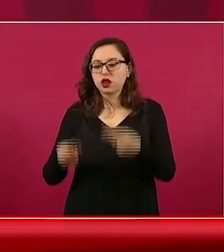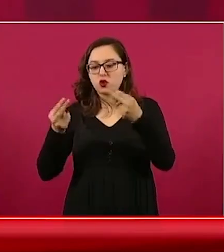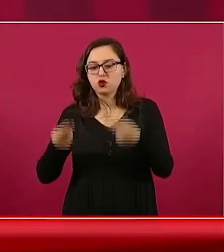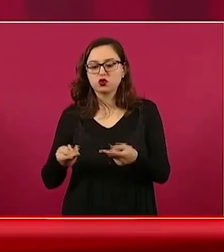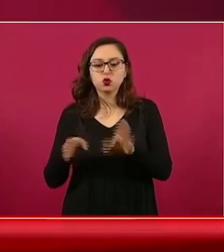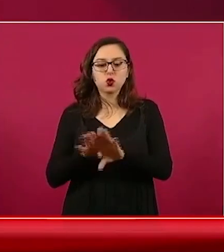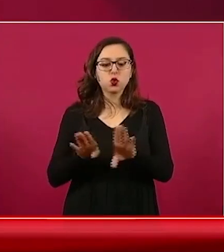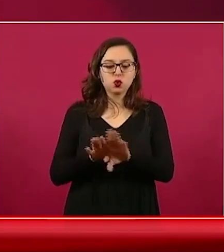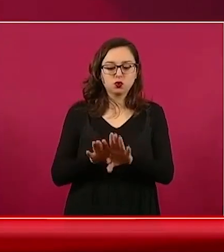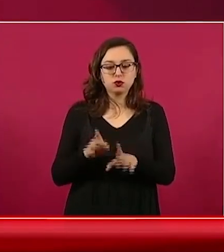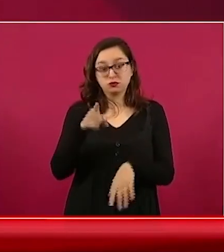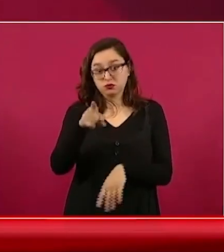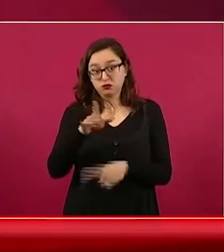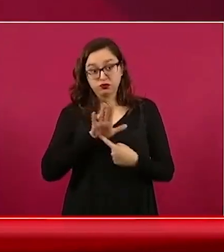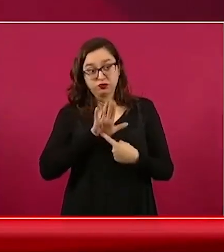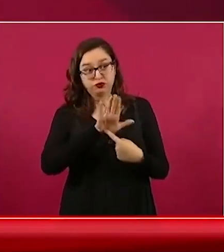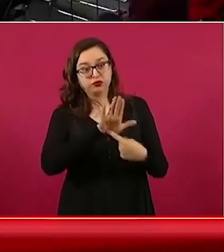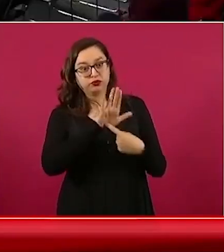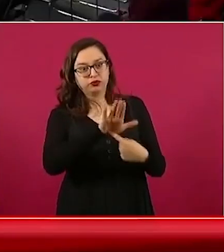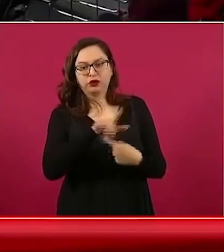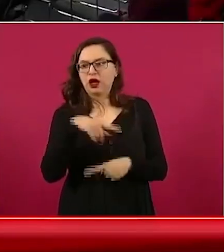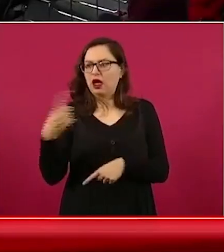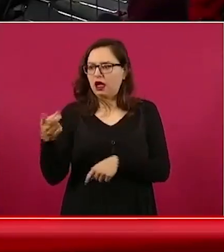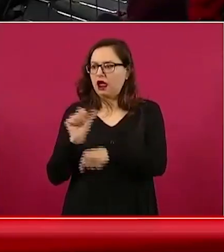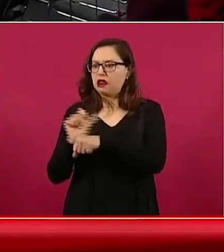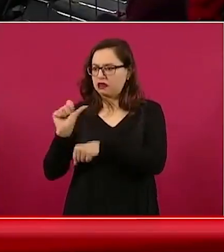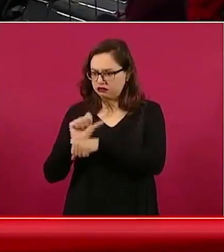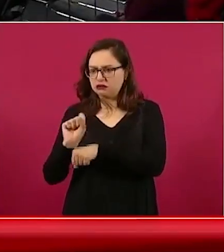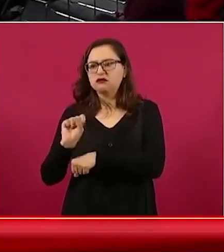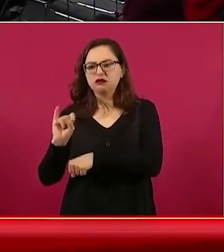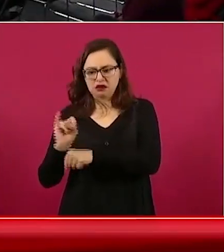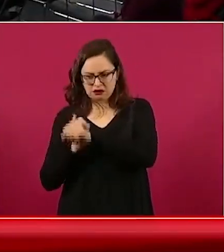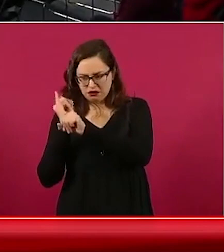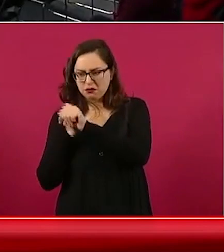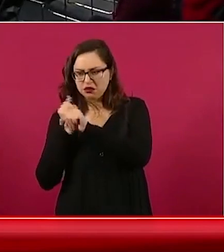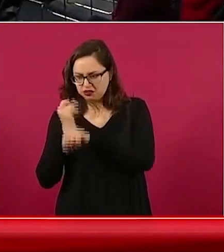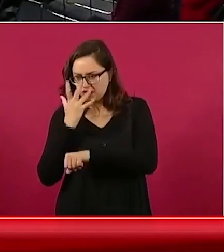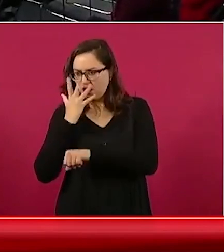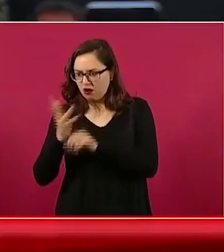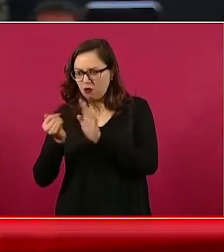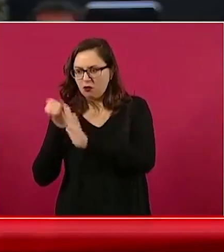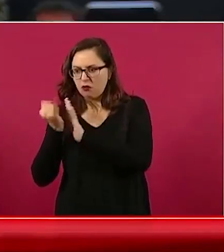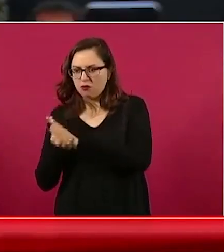que estás denunciando, ¿por qué en Argentina sí y aquí no?